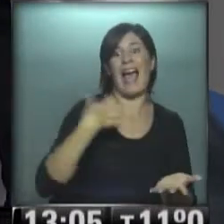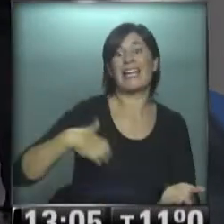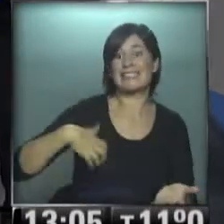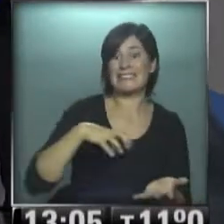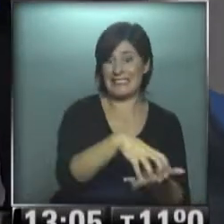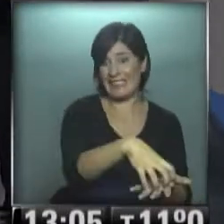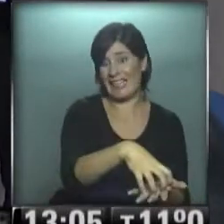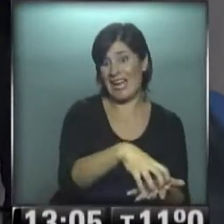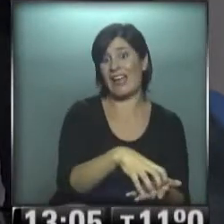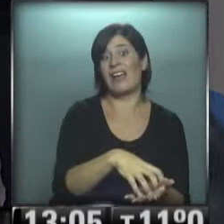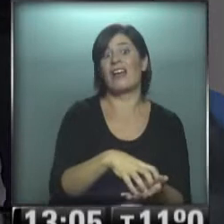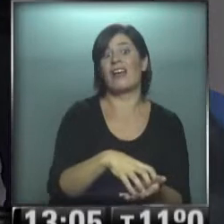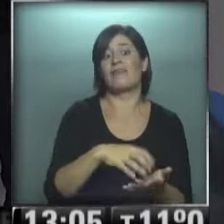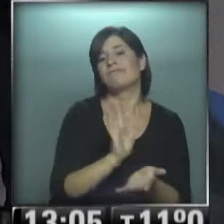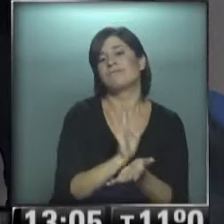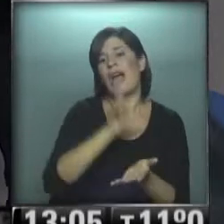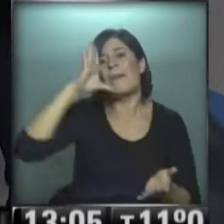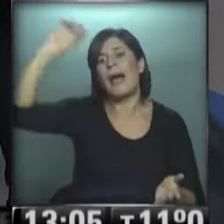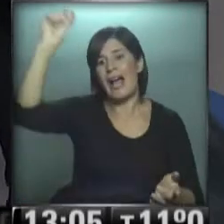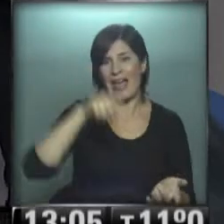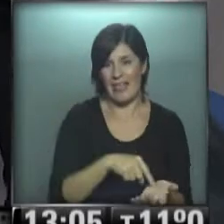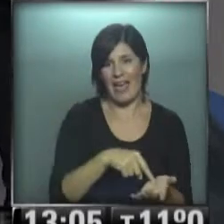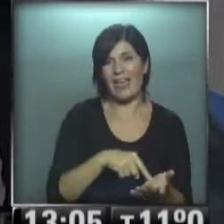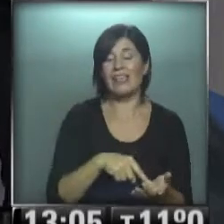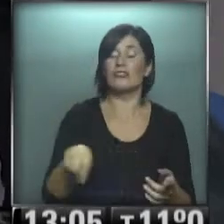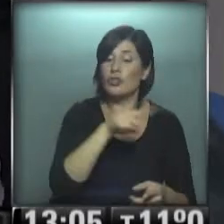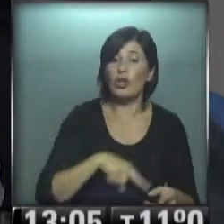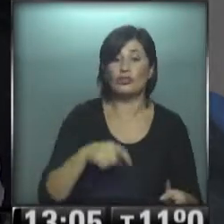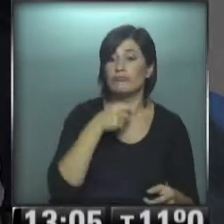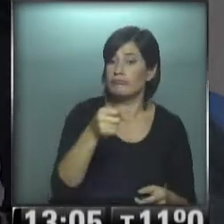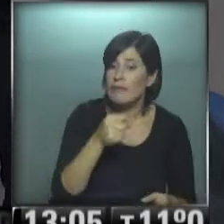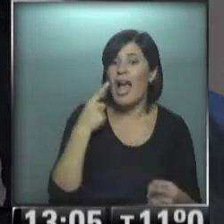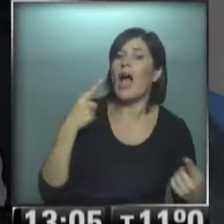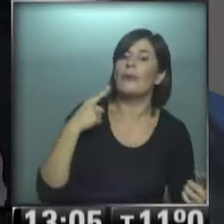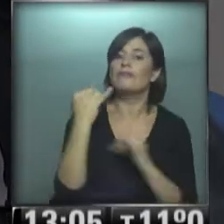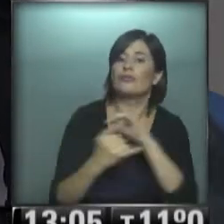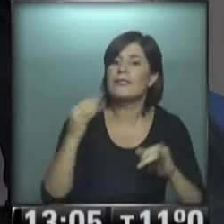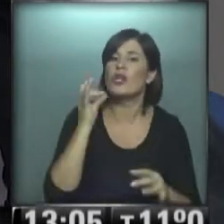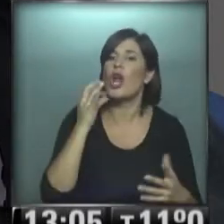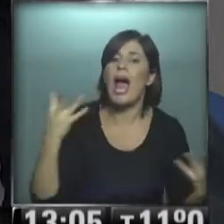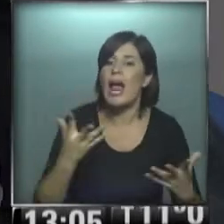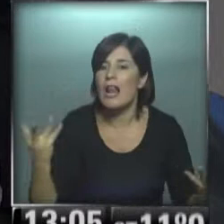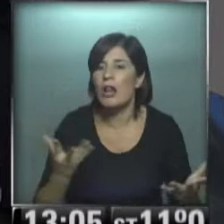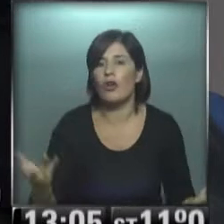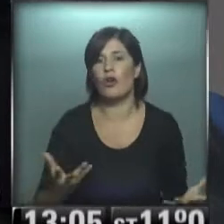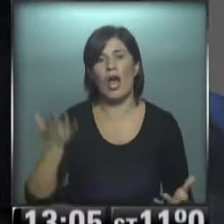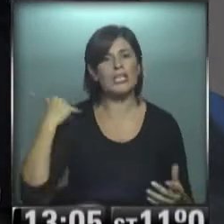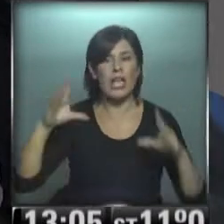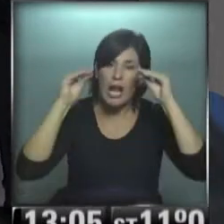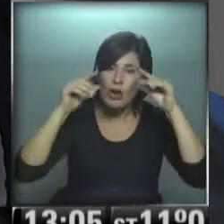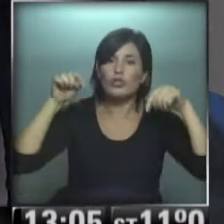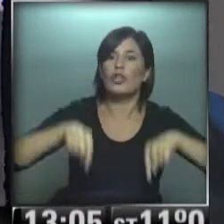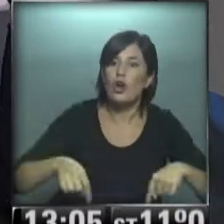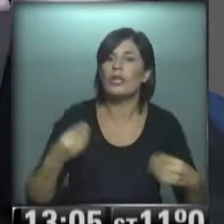sucede en el resto de los países, desde donde se esperaba algún tipo de información, inclusive hasta ayer a la noche, y nunca llegó.